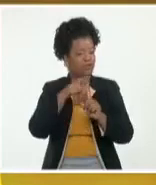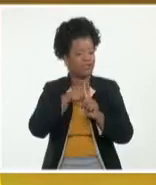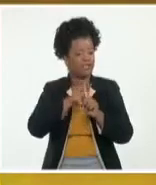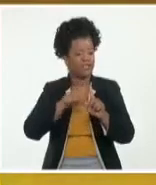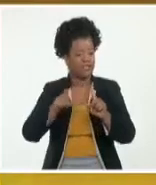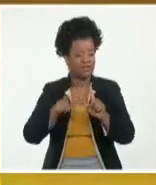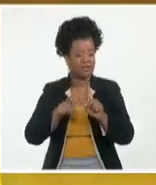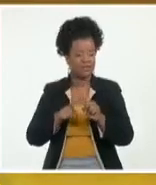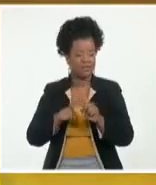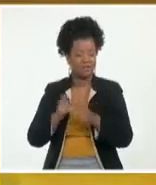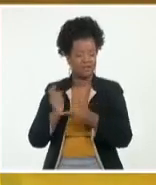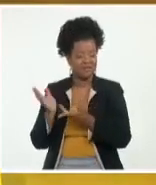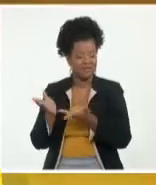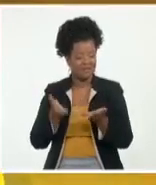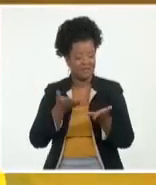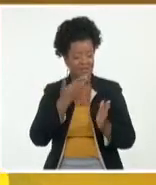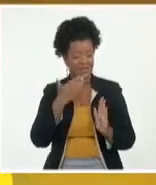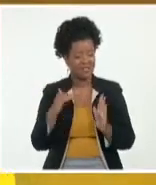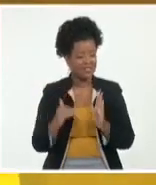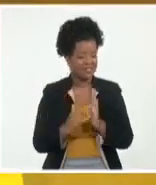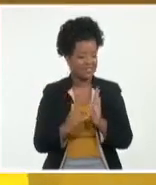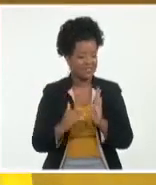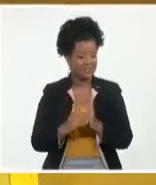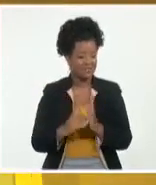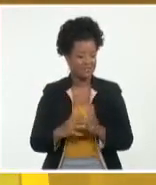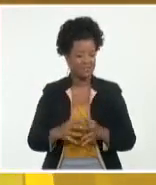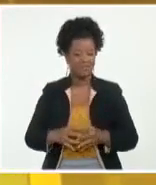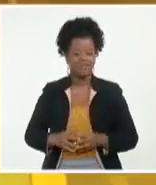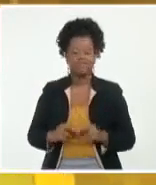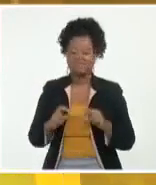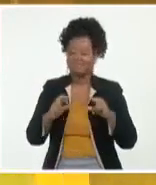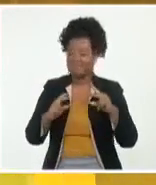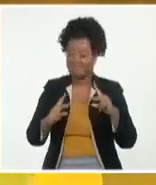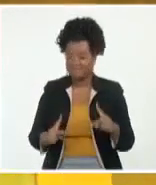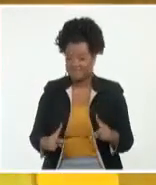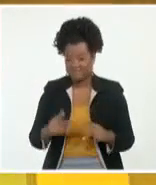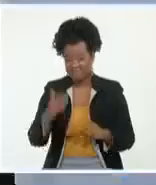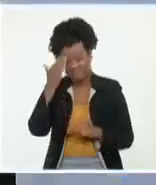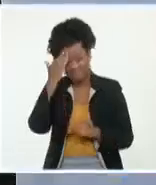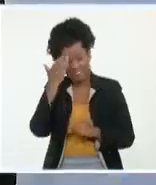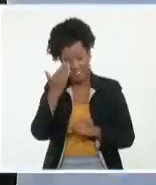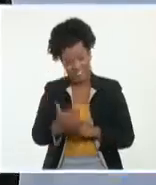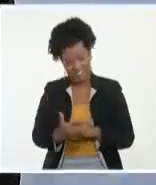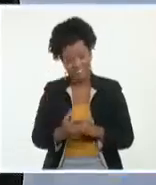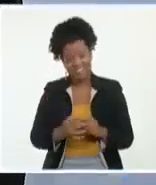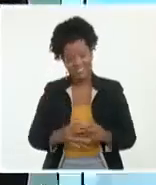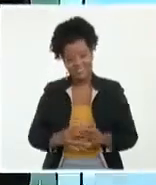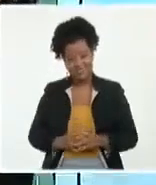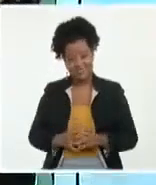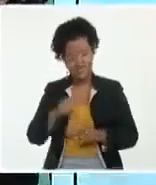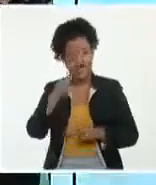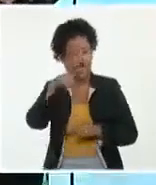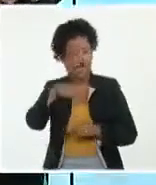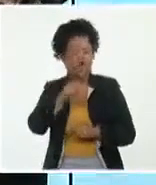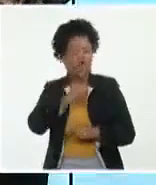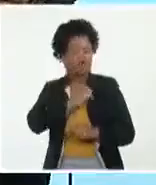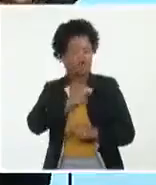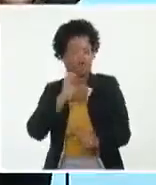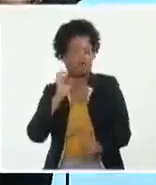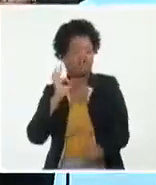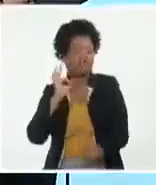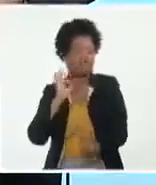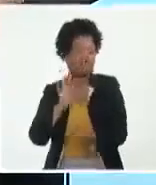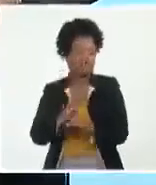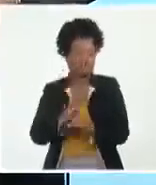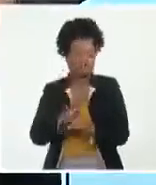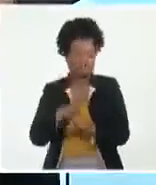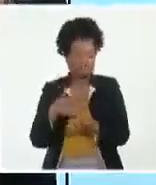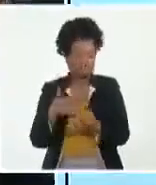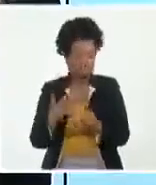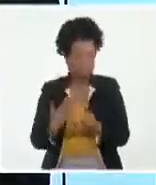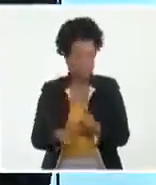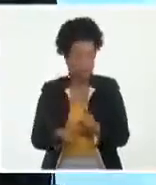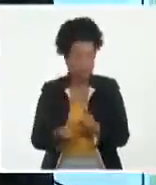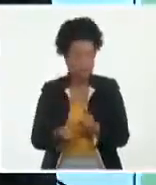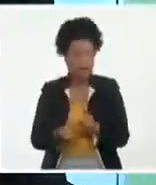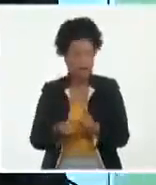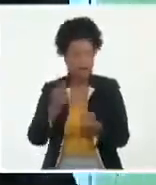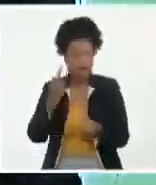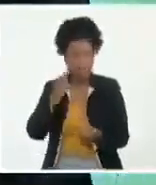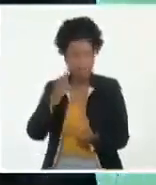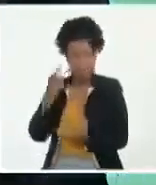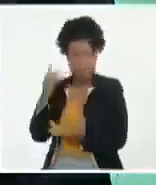Adelante, Abdiel, buenas tardes nuevamente. Una vez más, gracias, Memphis. Sí. Hoy quiero comenzar presentándoles a Gabriel